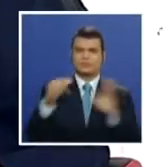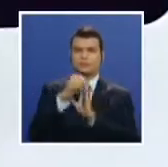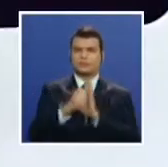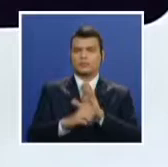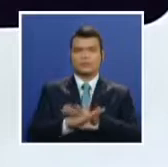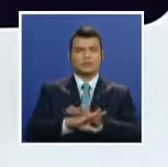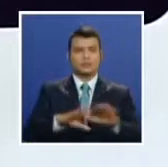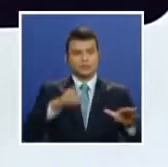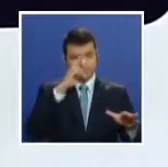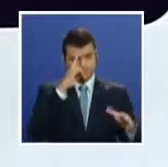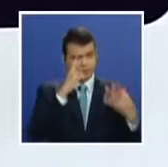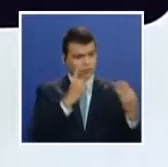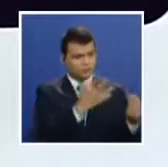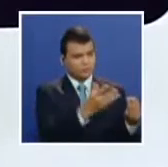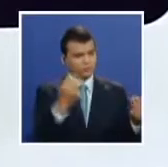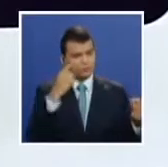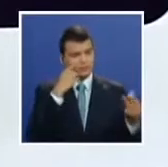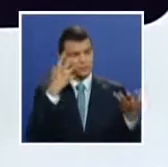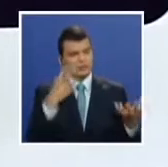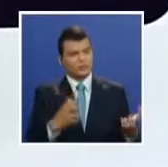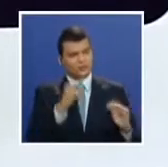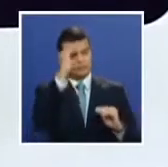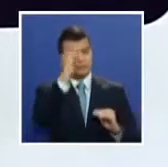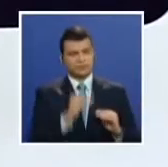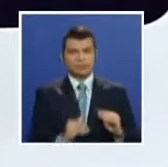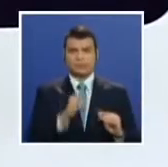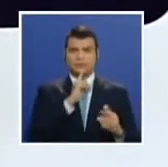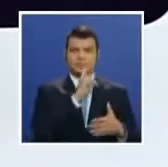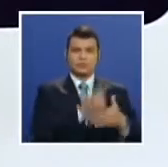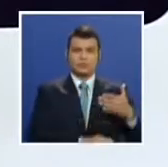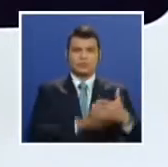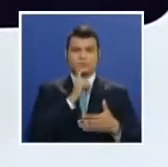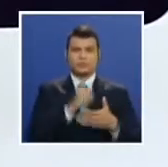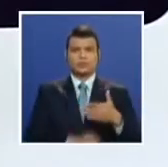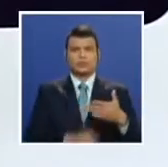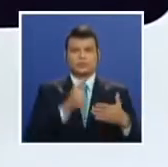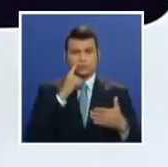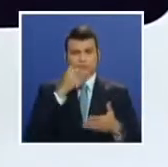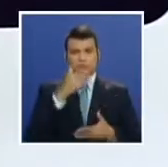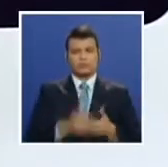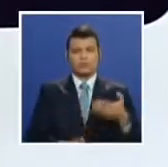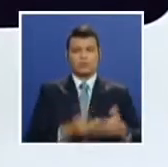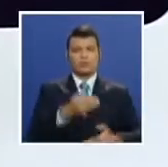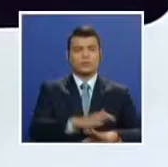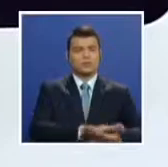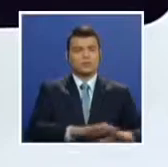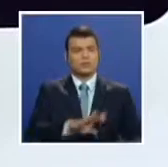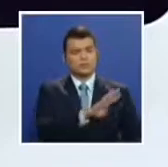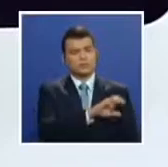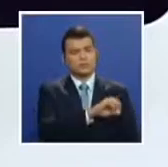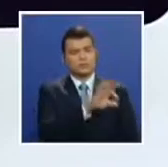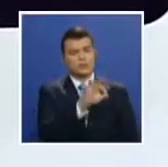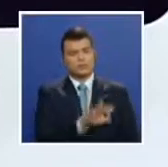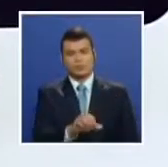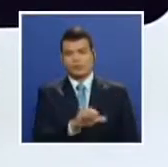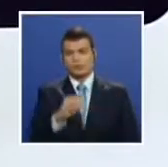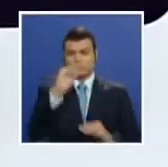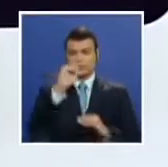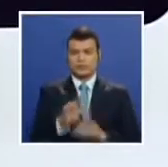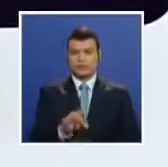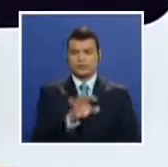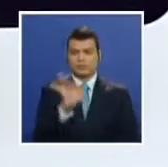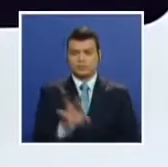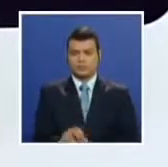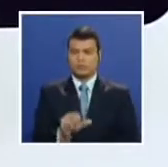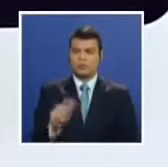y como que hay unos sectores que quieren bajar el arancel primero dicen que de manera gradual desde el 40 hasta el 15 y otros dicen que nada